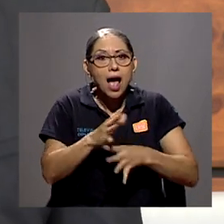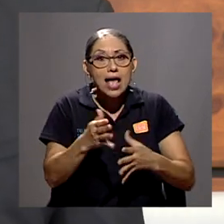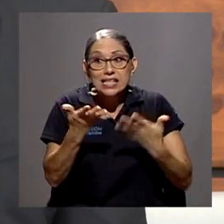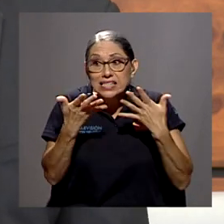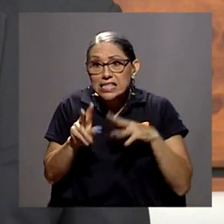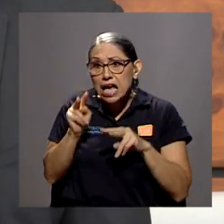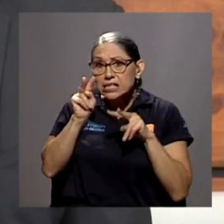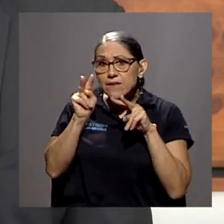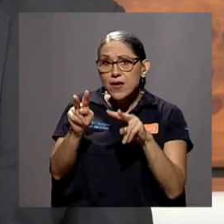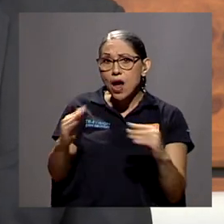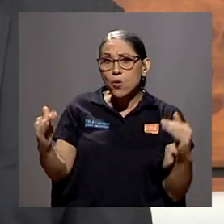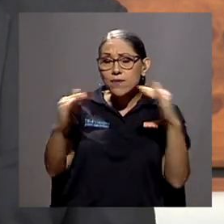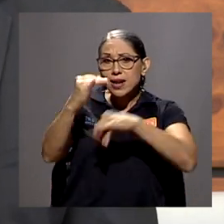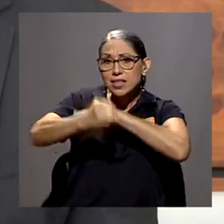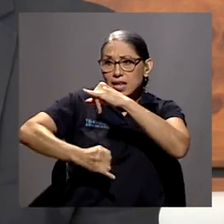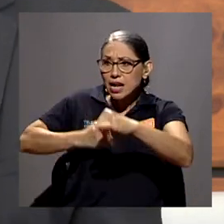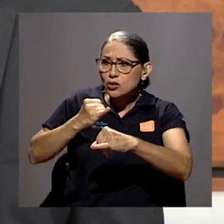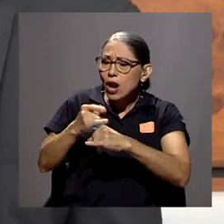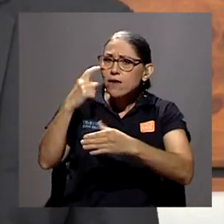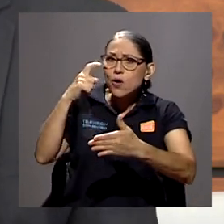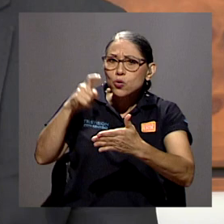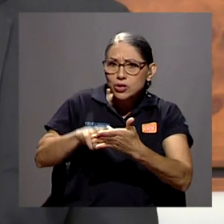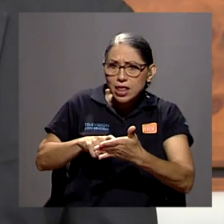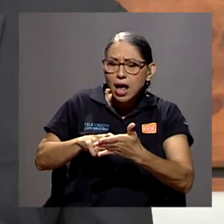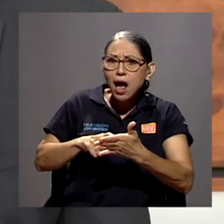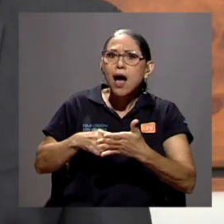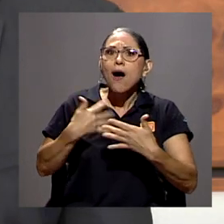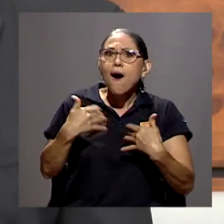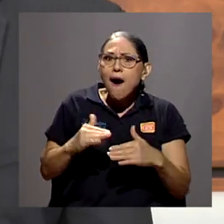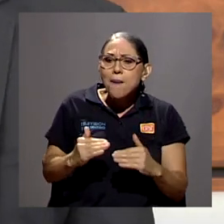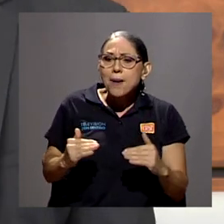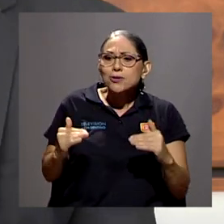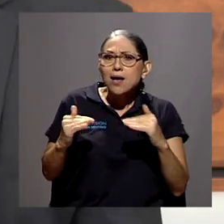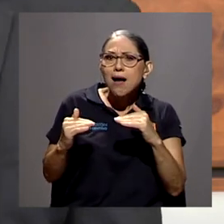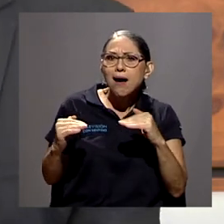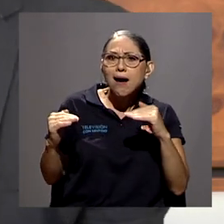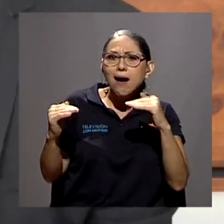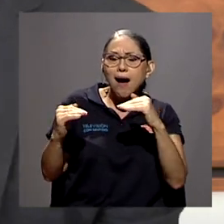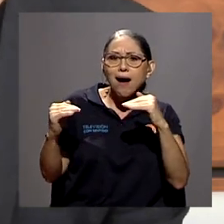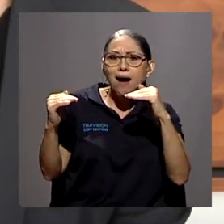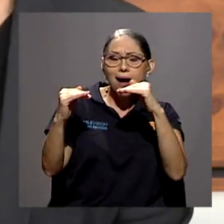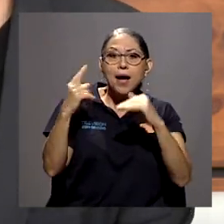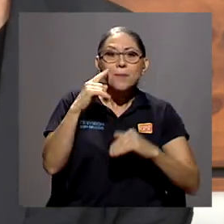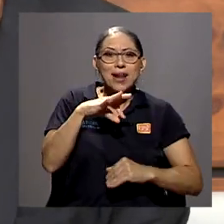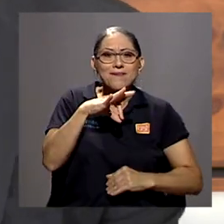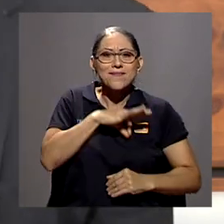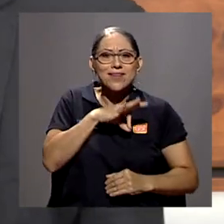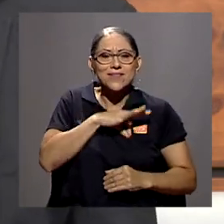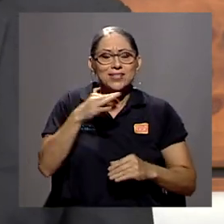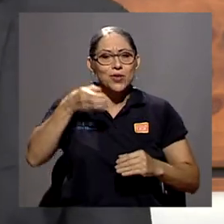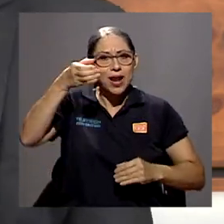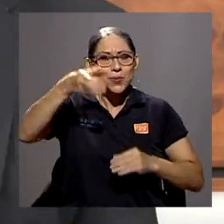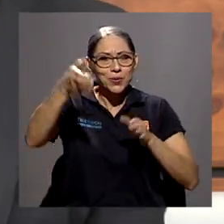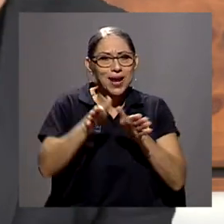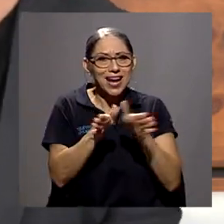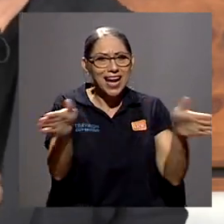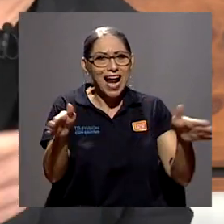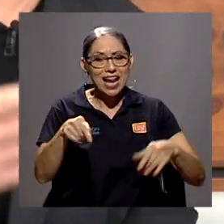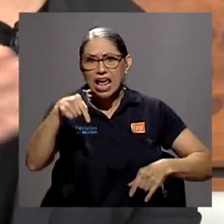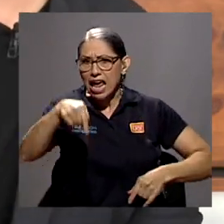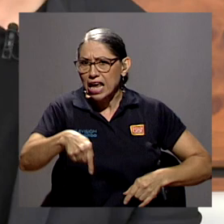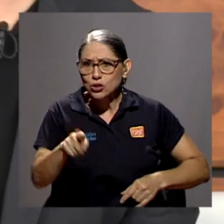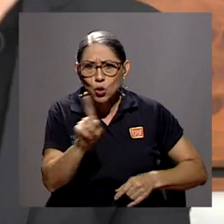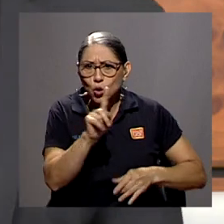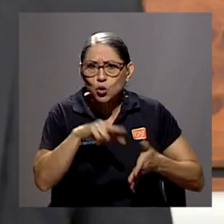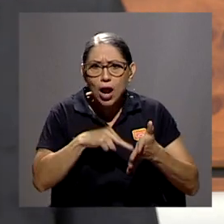plataformas inter e internacionales vamos ganando cada vez un puesto más para beneficio de la cultura en general esto no se queda